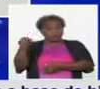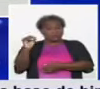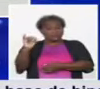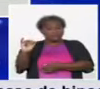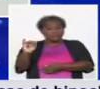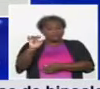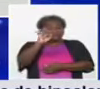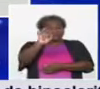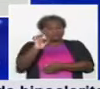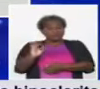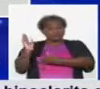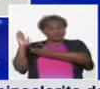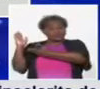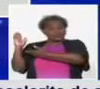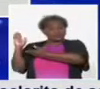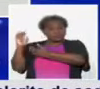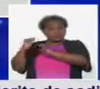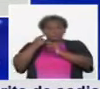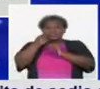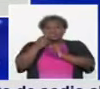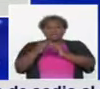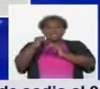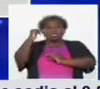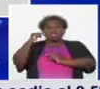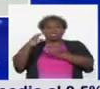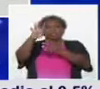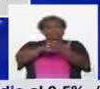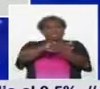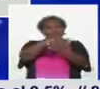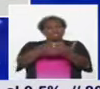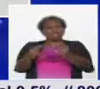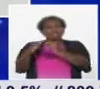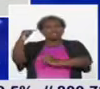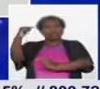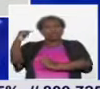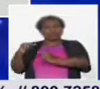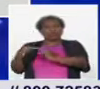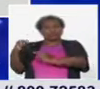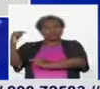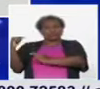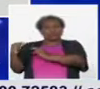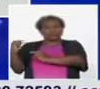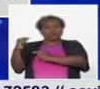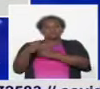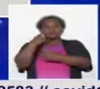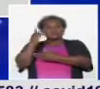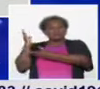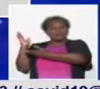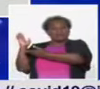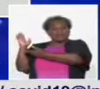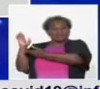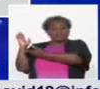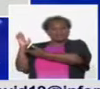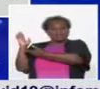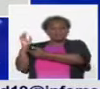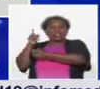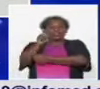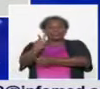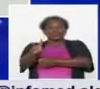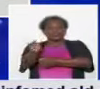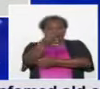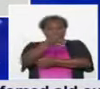53,6% de la incidencia de Cuba en los últimos 15 días, ahí los tienen. Son 12 municipios